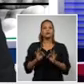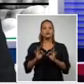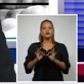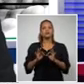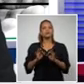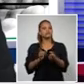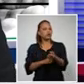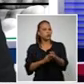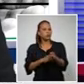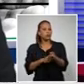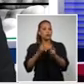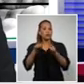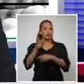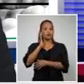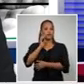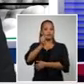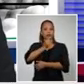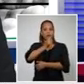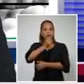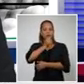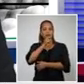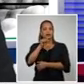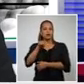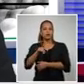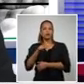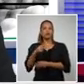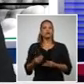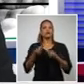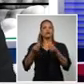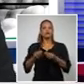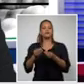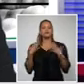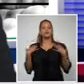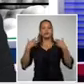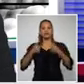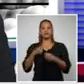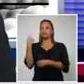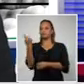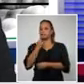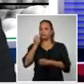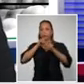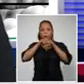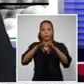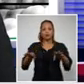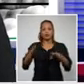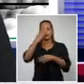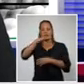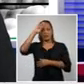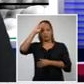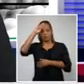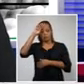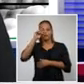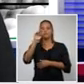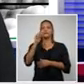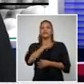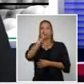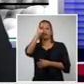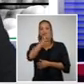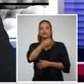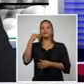conferencia de prensa la ofrece el director nacional de epidemiología de la República de Cuba, el doctor Francisco